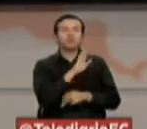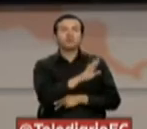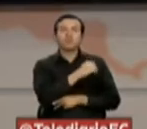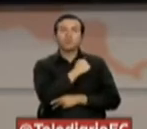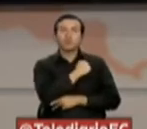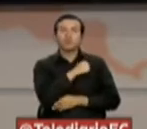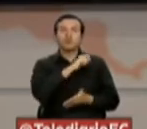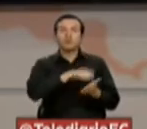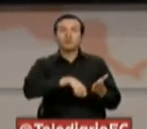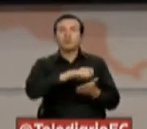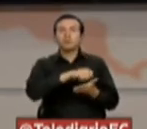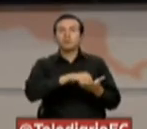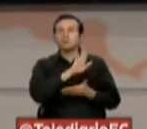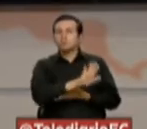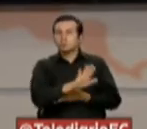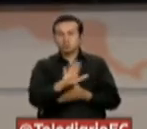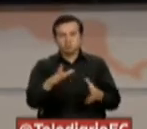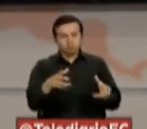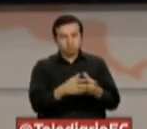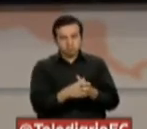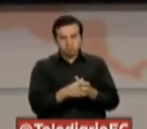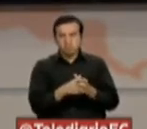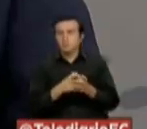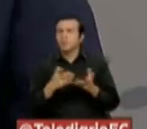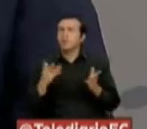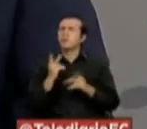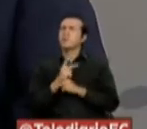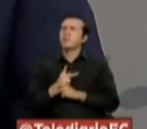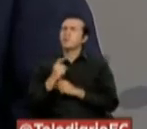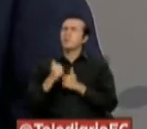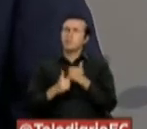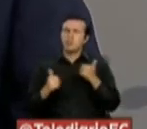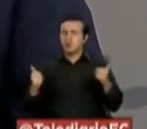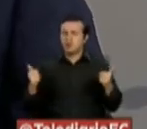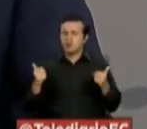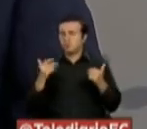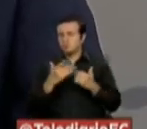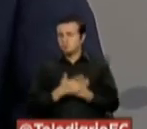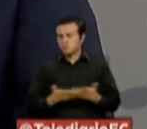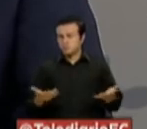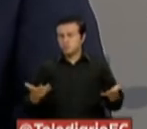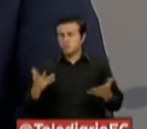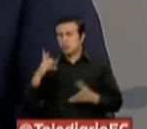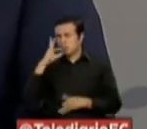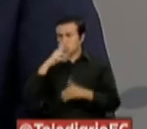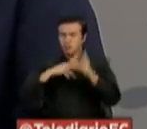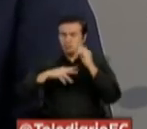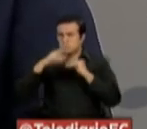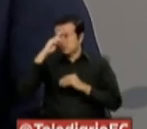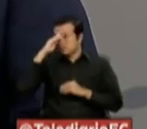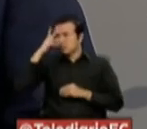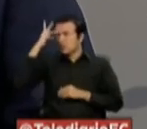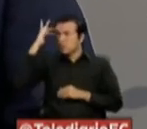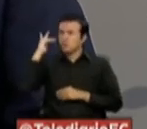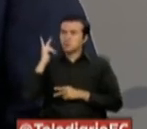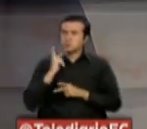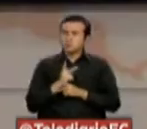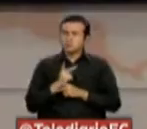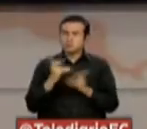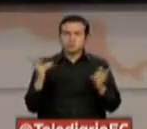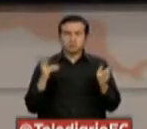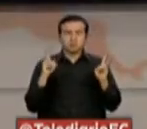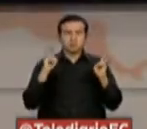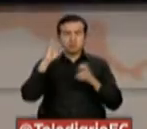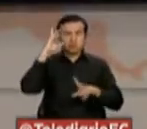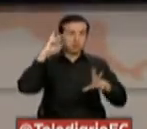una protección efectiva de estos conocimientos. Ahora, ¿qué clase de protección hay para estos, para los conocimientos ancestrales? Bueno, el tema